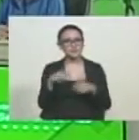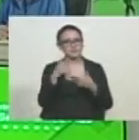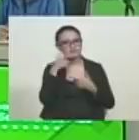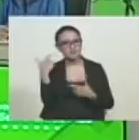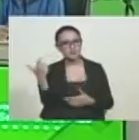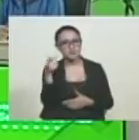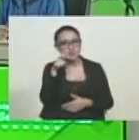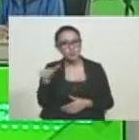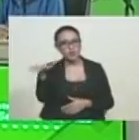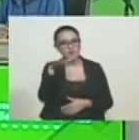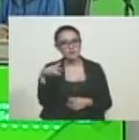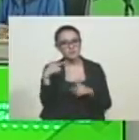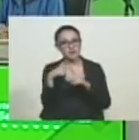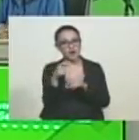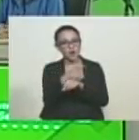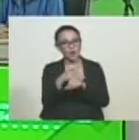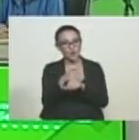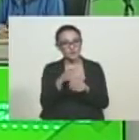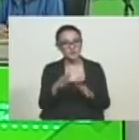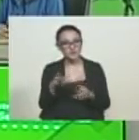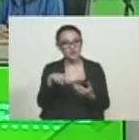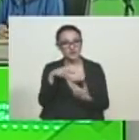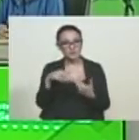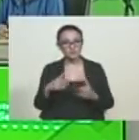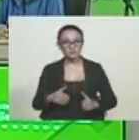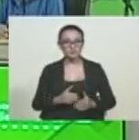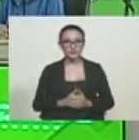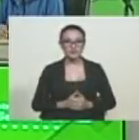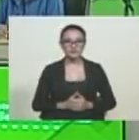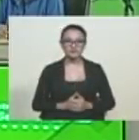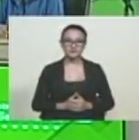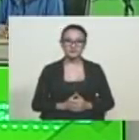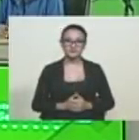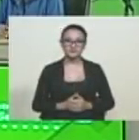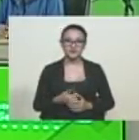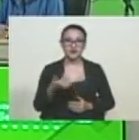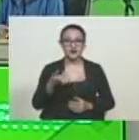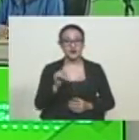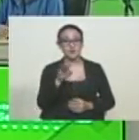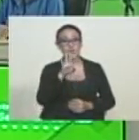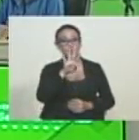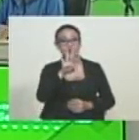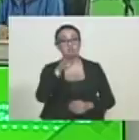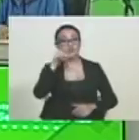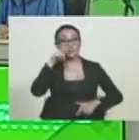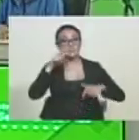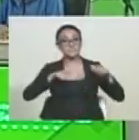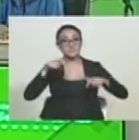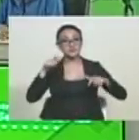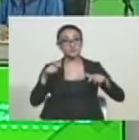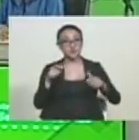popular y el gobierno revolucionario. Aquí se anotaron, tenemos cuatro camaradas